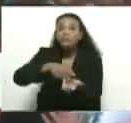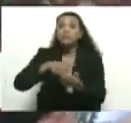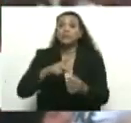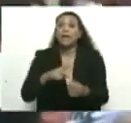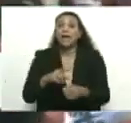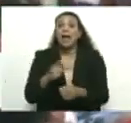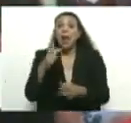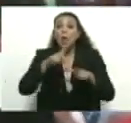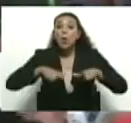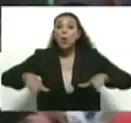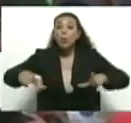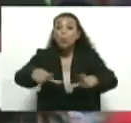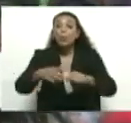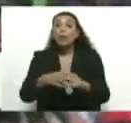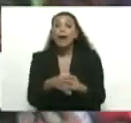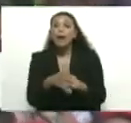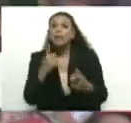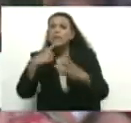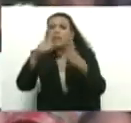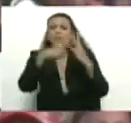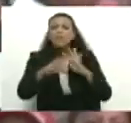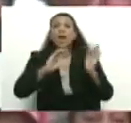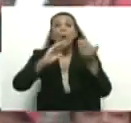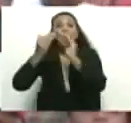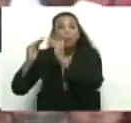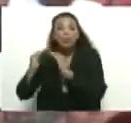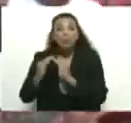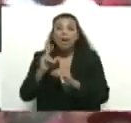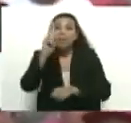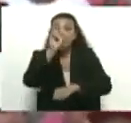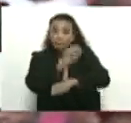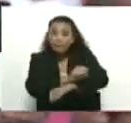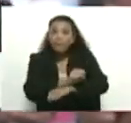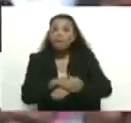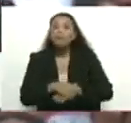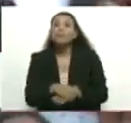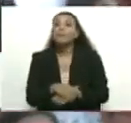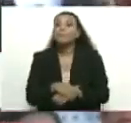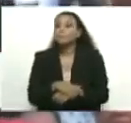eje 1 de las diferentes comunidades.